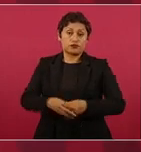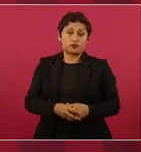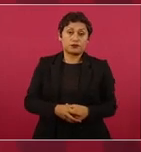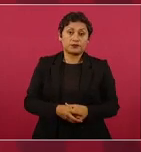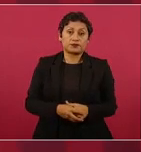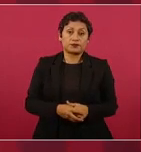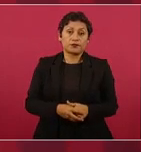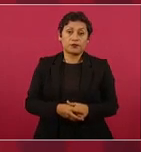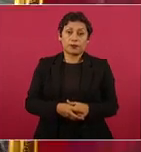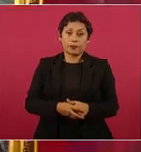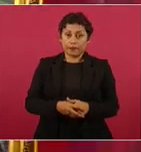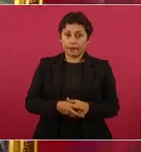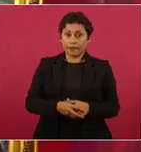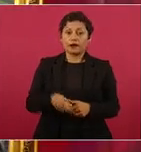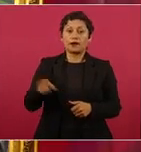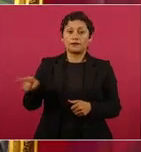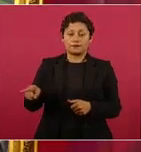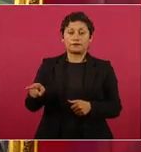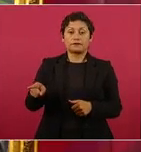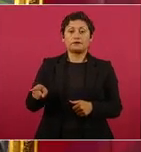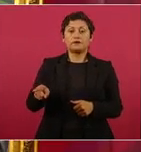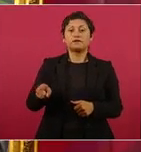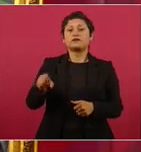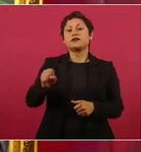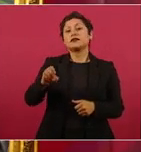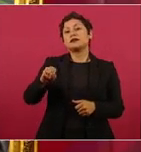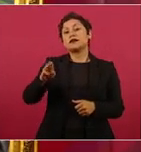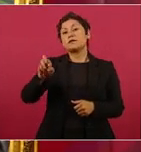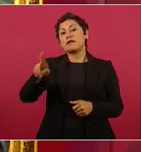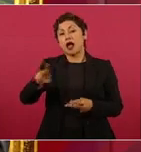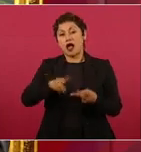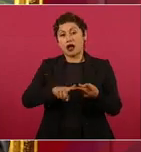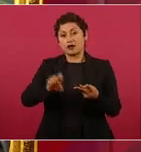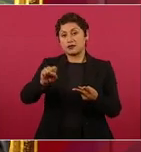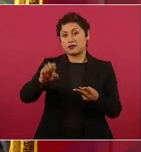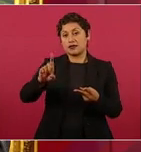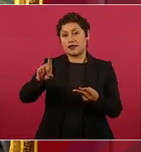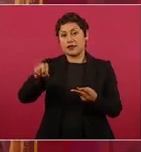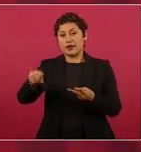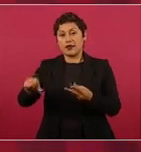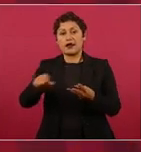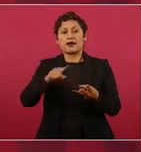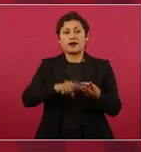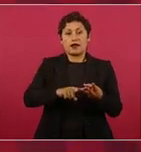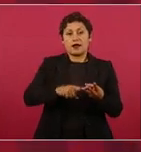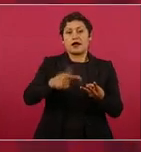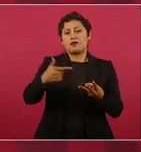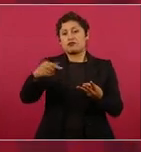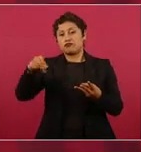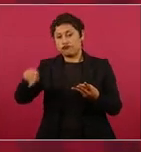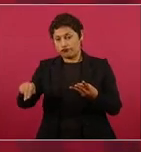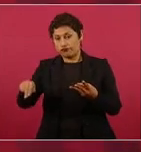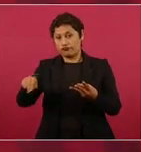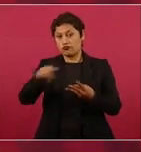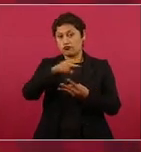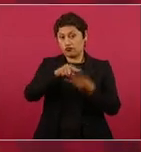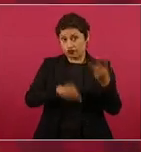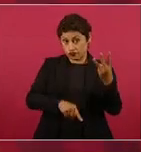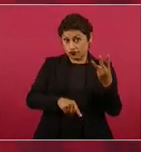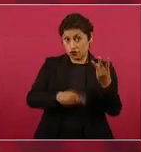Está la Secretaría de Marina, la Defensa, Seguridad Nacional,